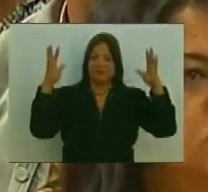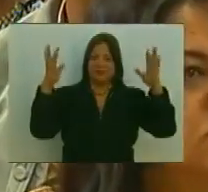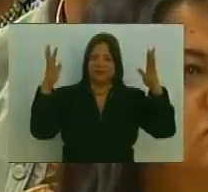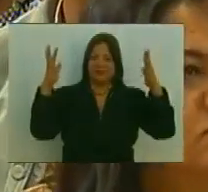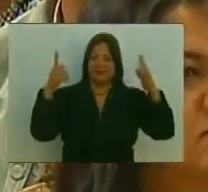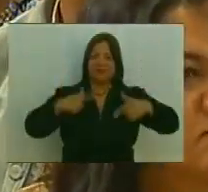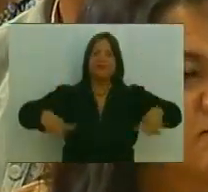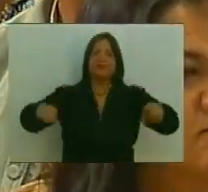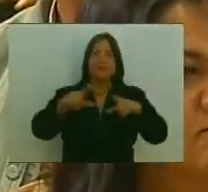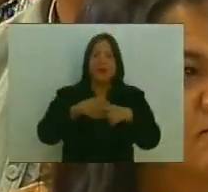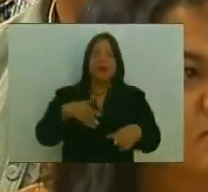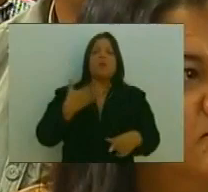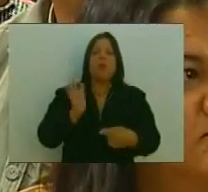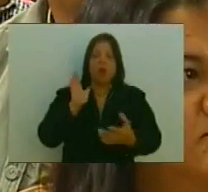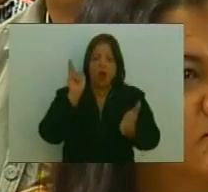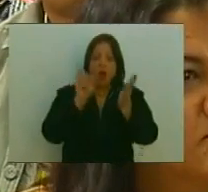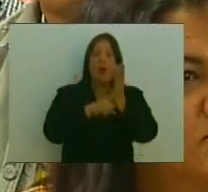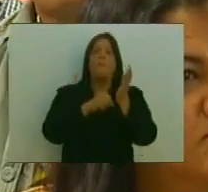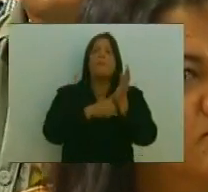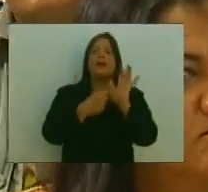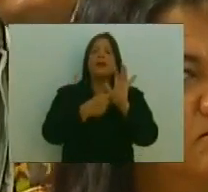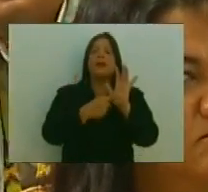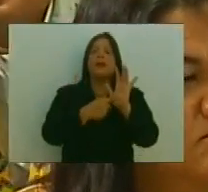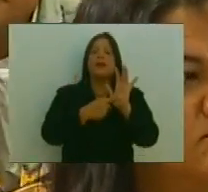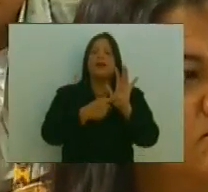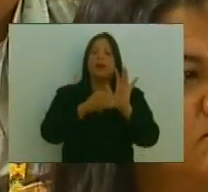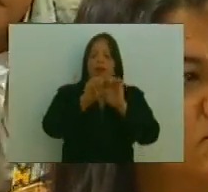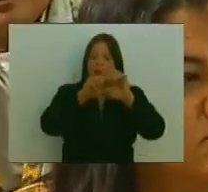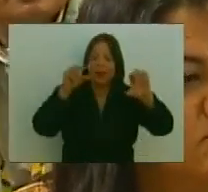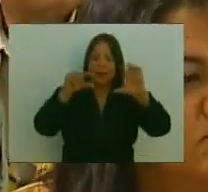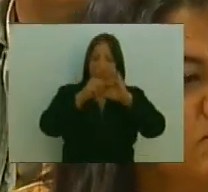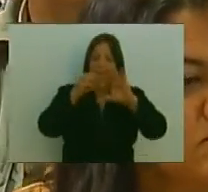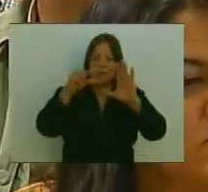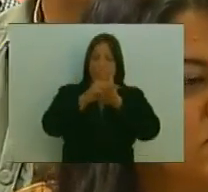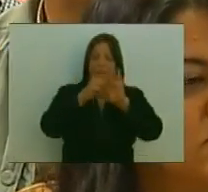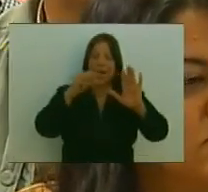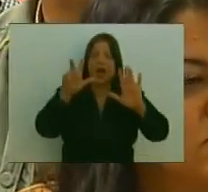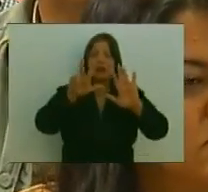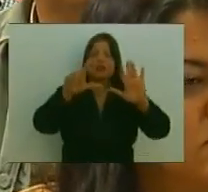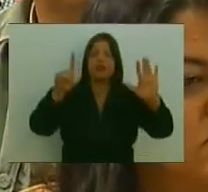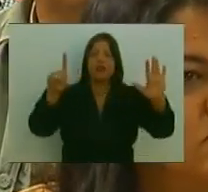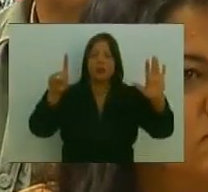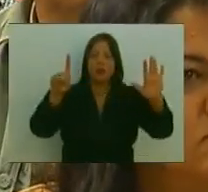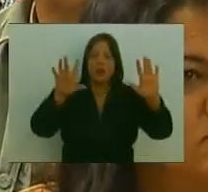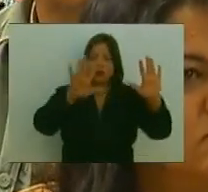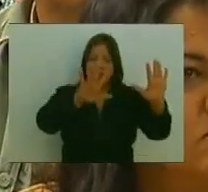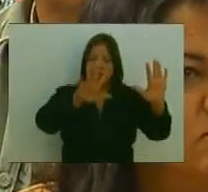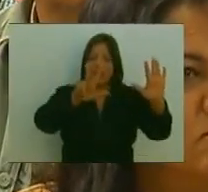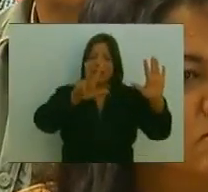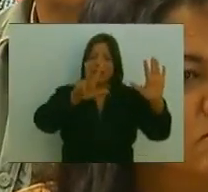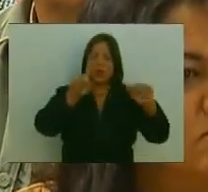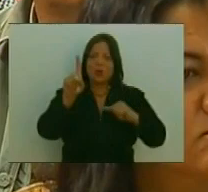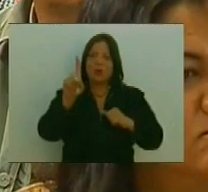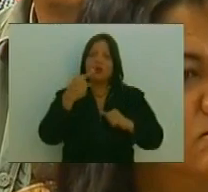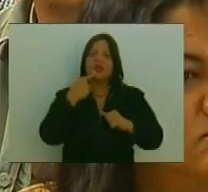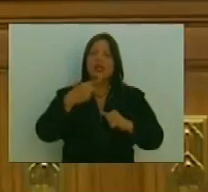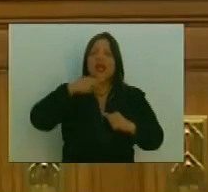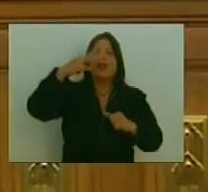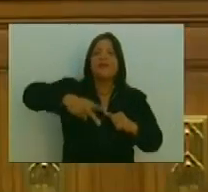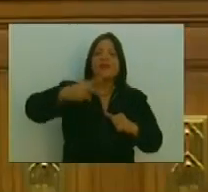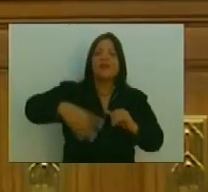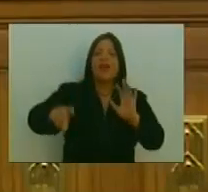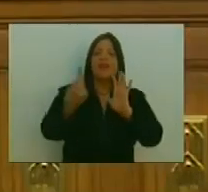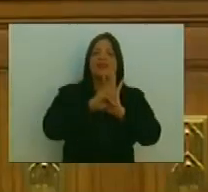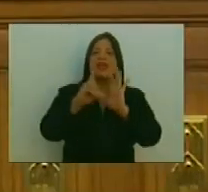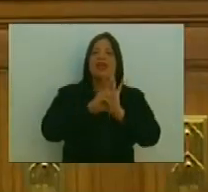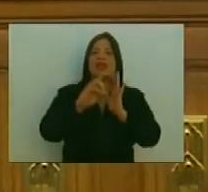Donde se pueda cumplir ese segundo párrafo de del artículo 81, donde se haga valer realmente el derecho de